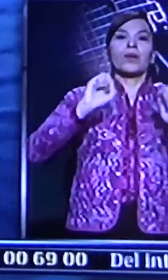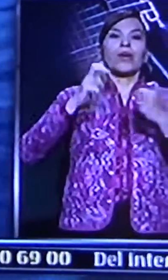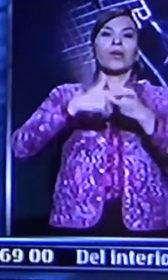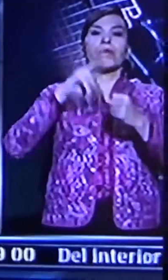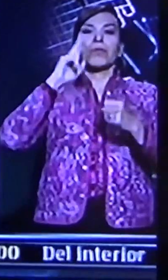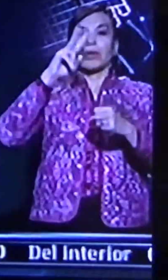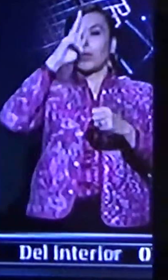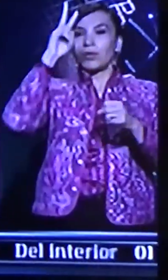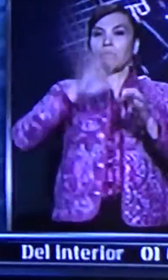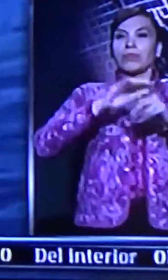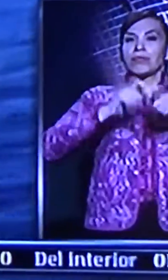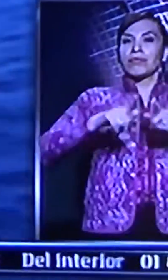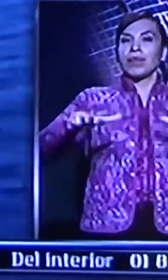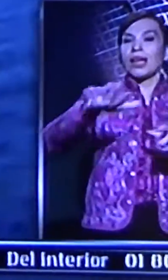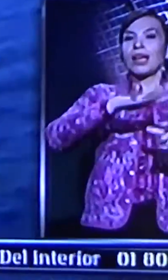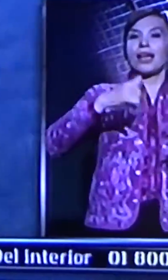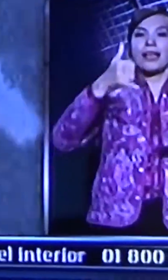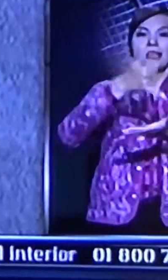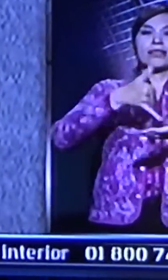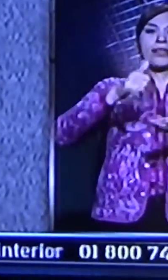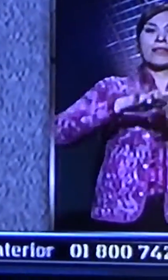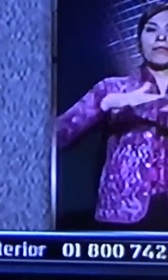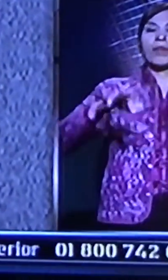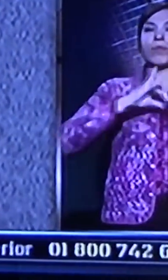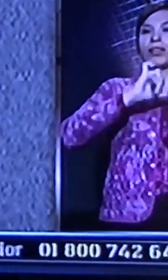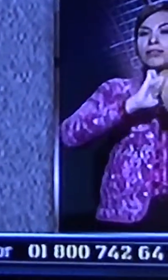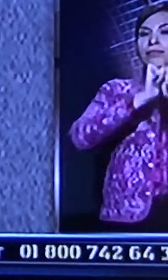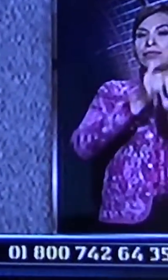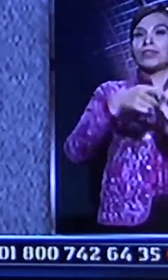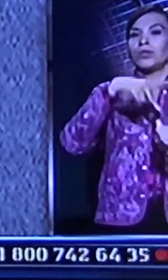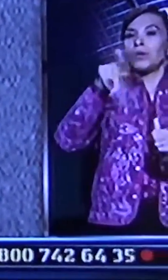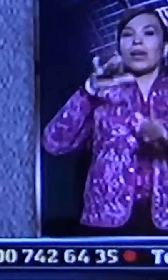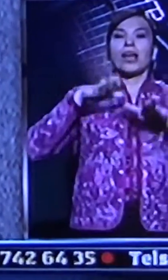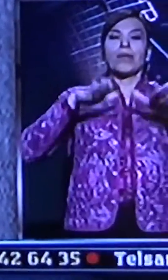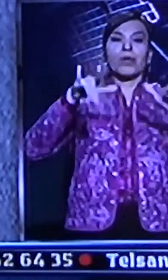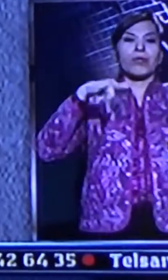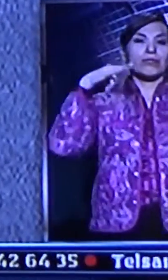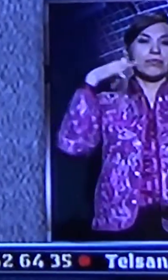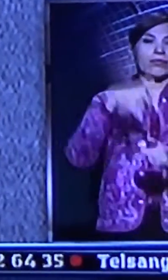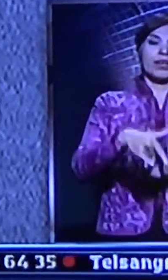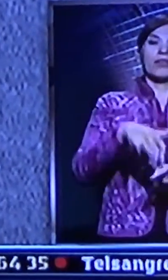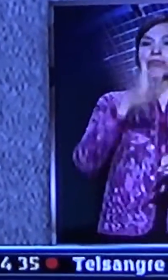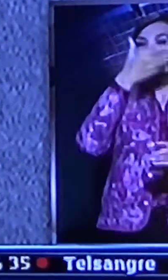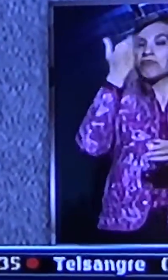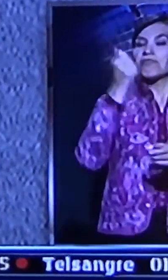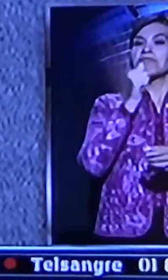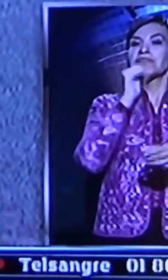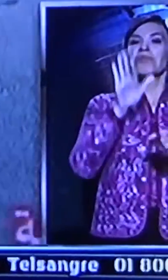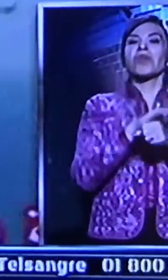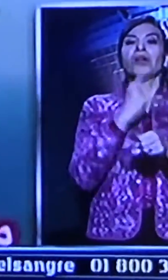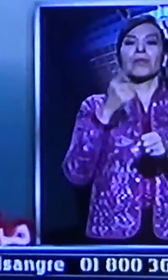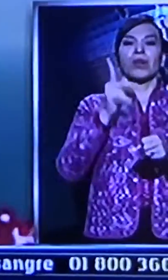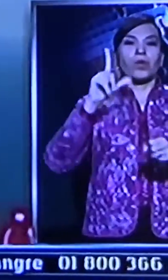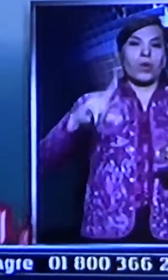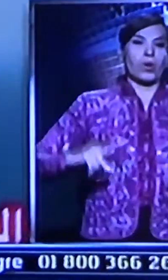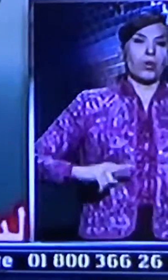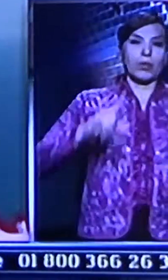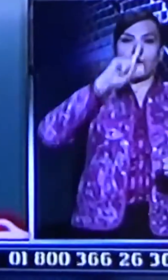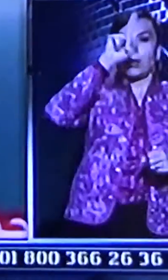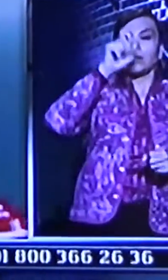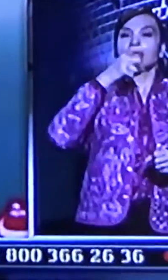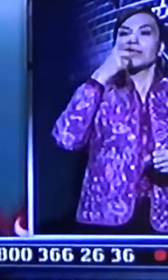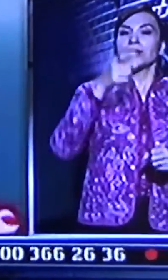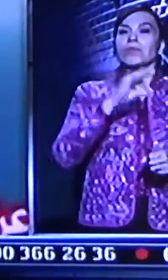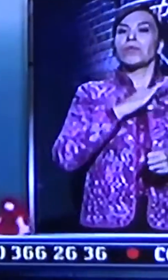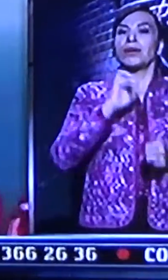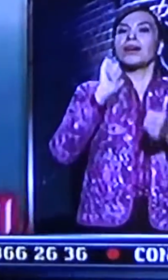una enorme mancha de aceite en el mar que podría provenir del avión estrellado. Las causas no se conocen, pero el gobierno egipcio insiste